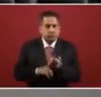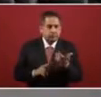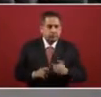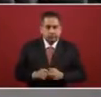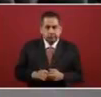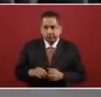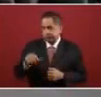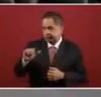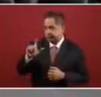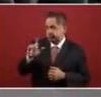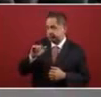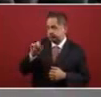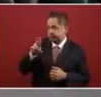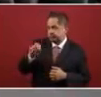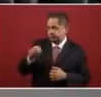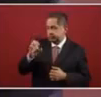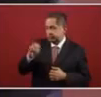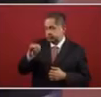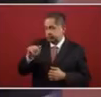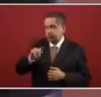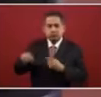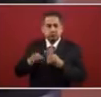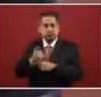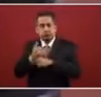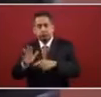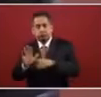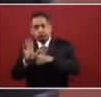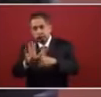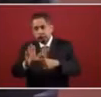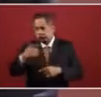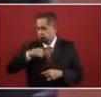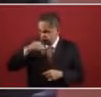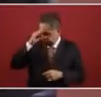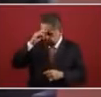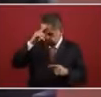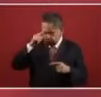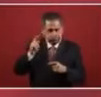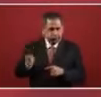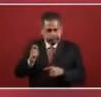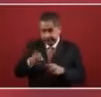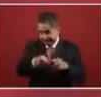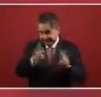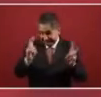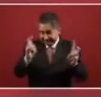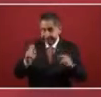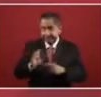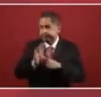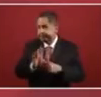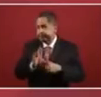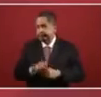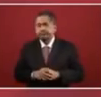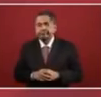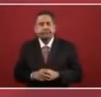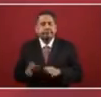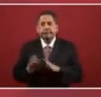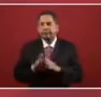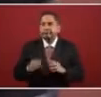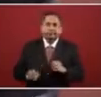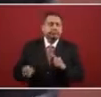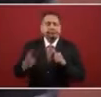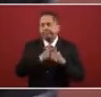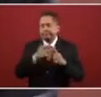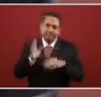Alejandro Encinas va a presentar un informe. Lo tenemos considerado este asunto como la primera